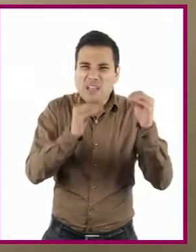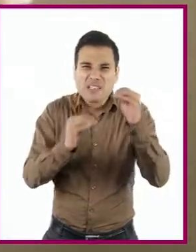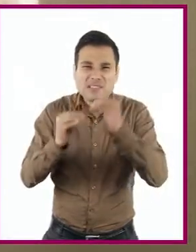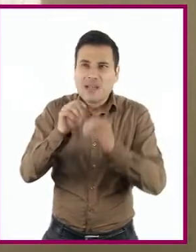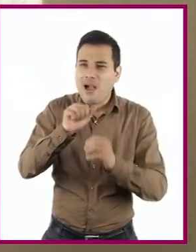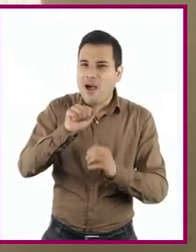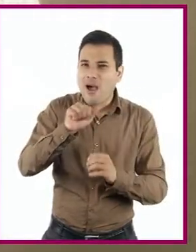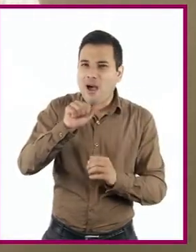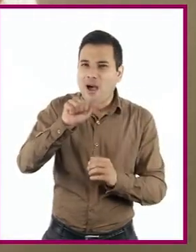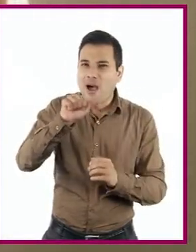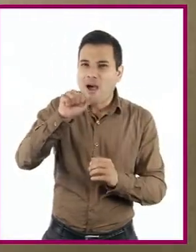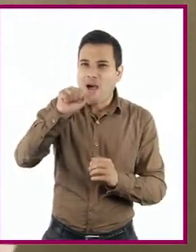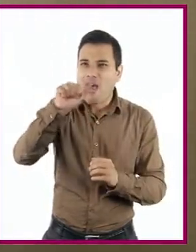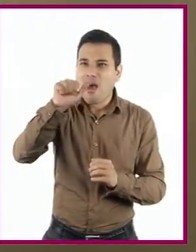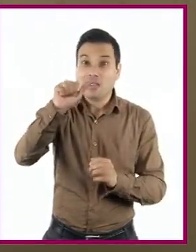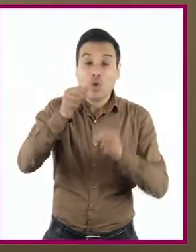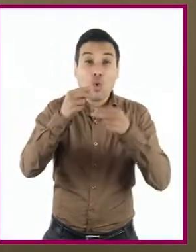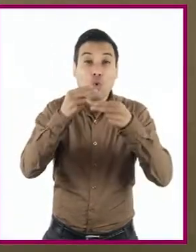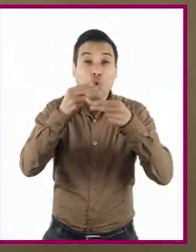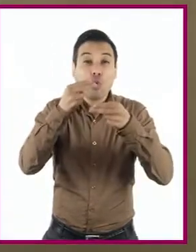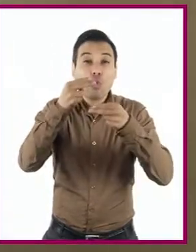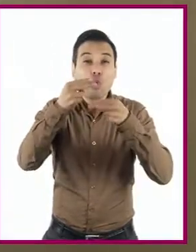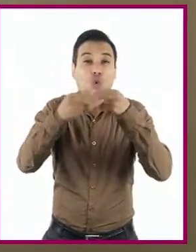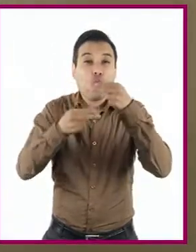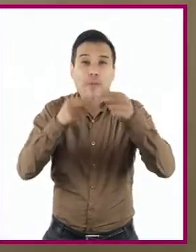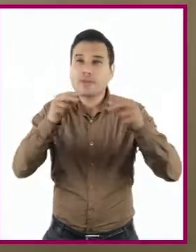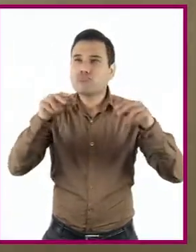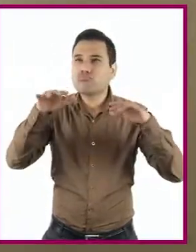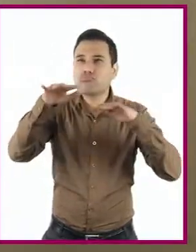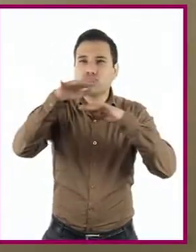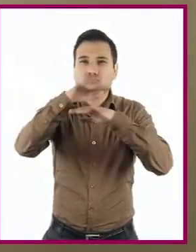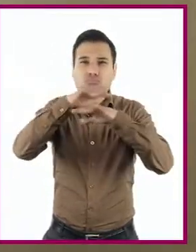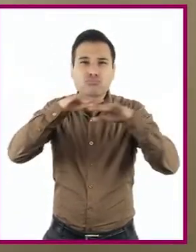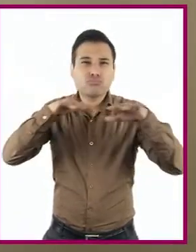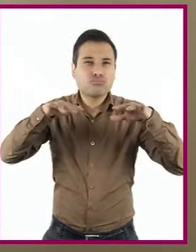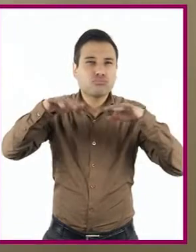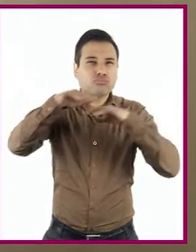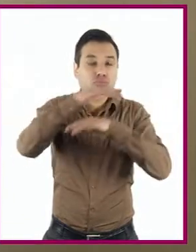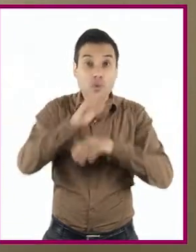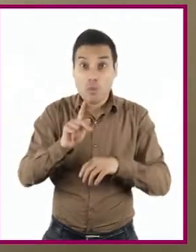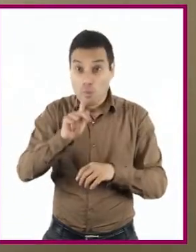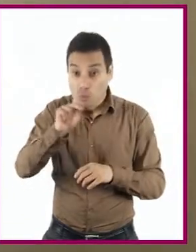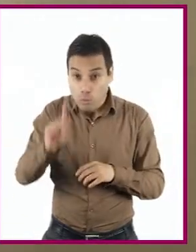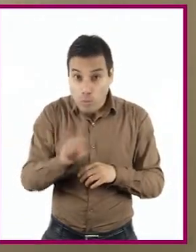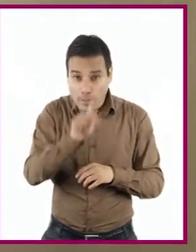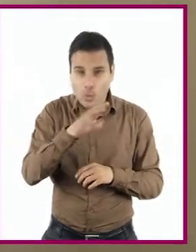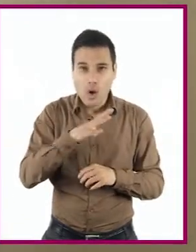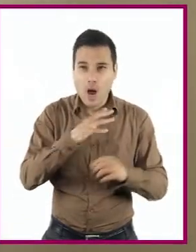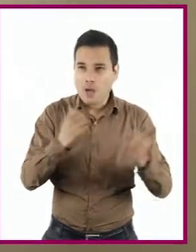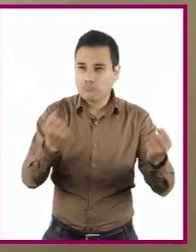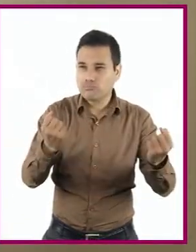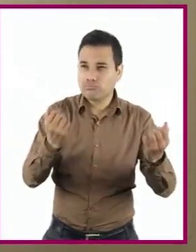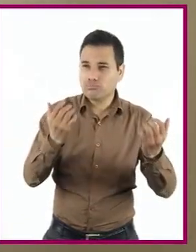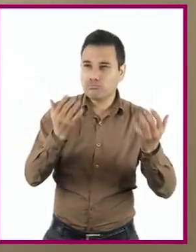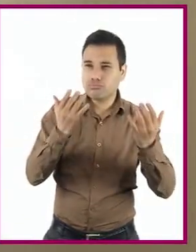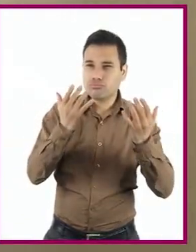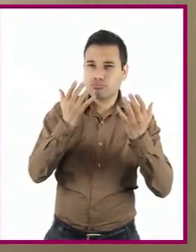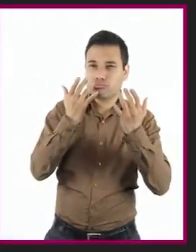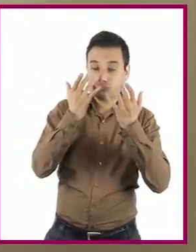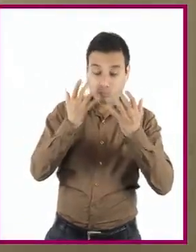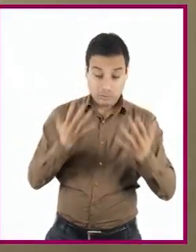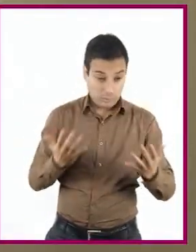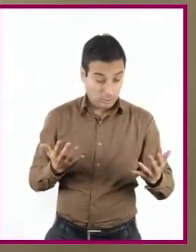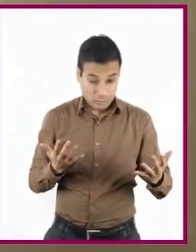se sentaban encima de las montañas y en el pueblo se hacía una neblina tan densa que no podía uno ni ver su propia